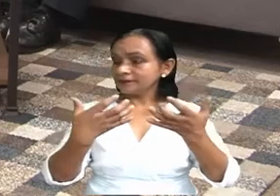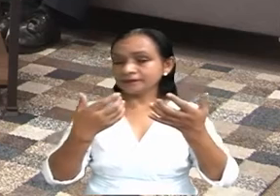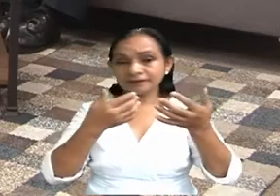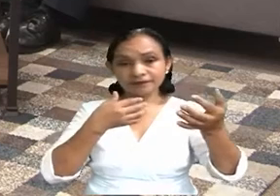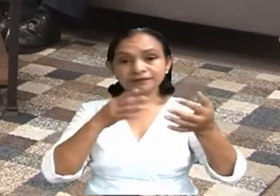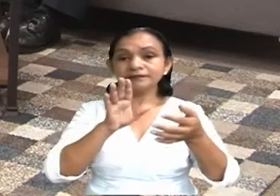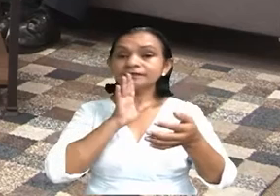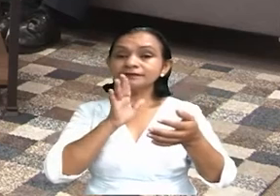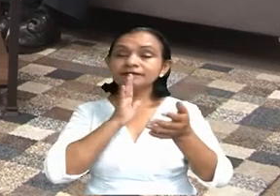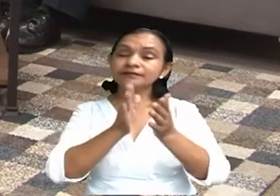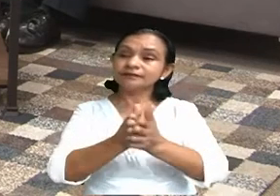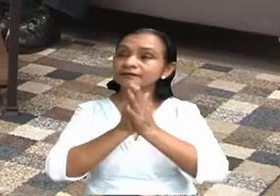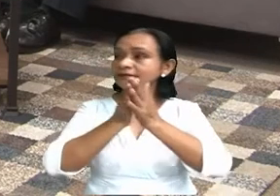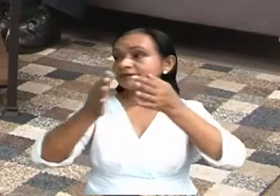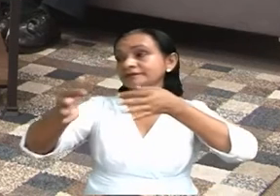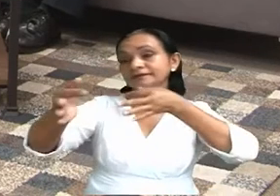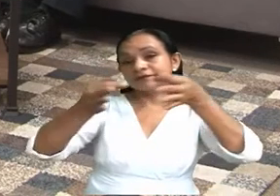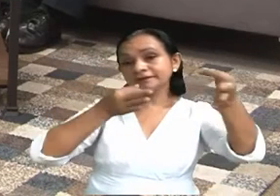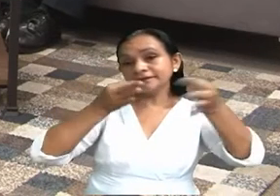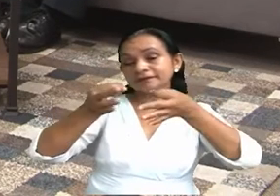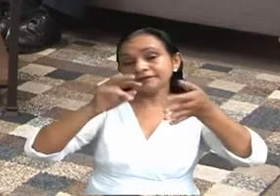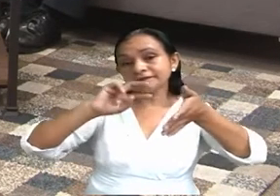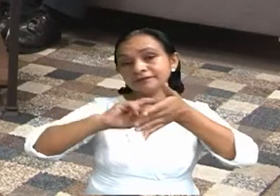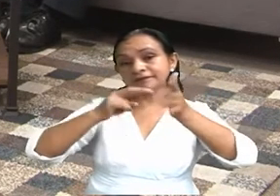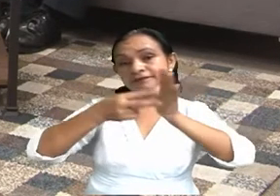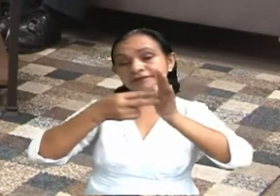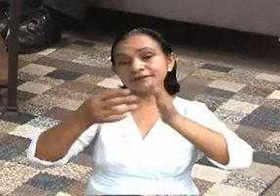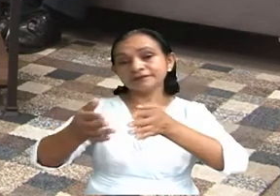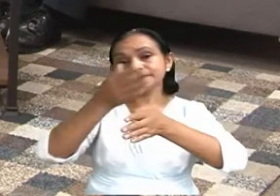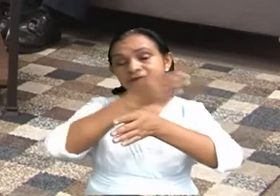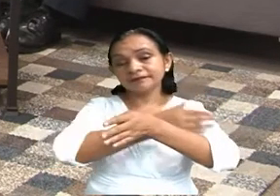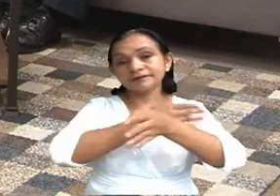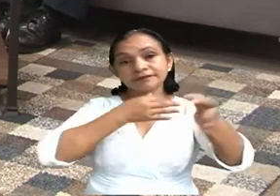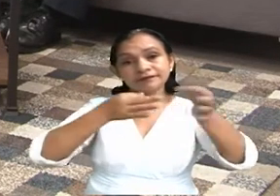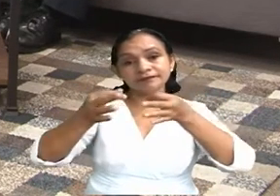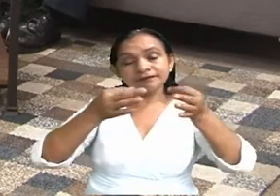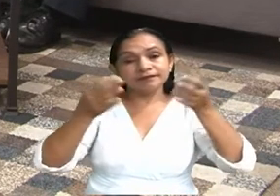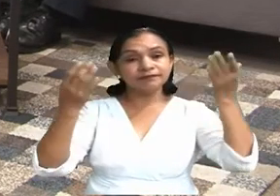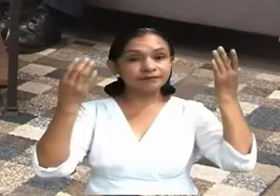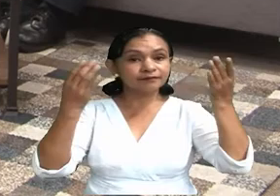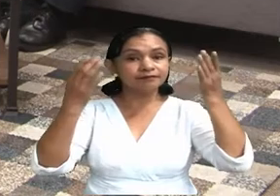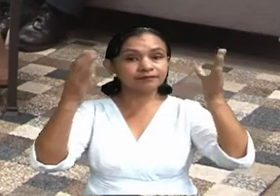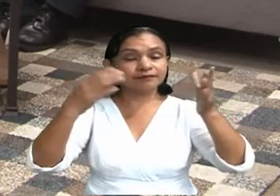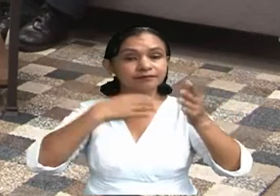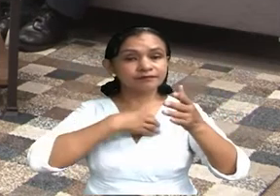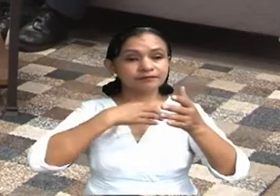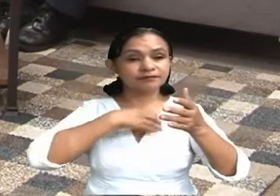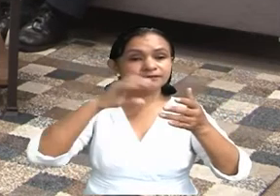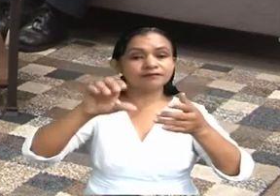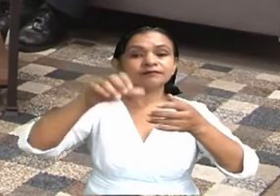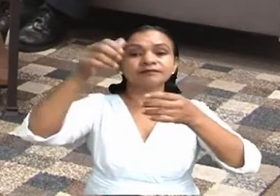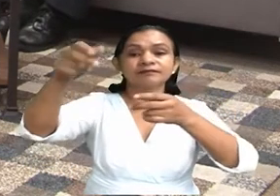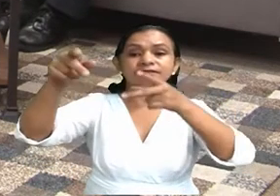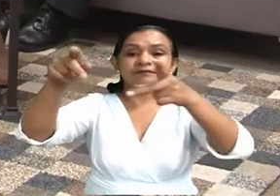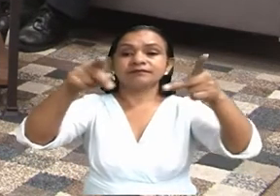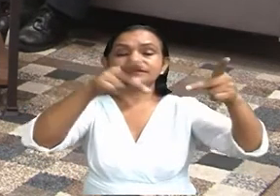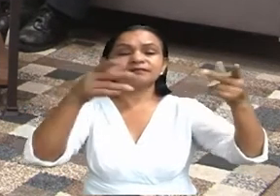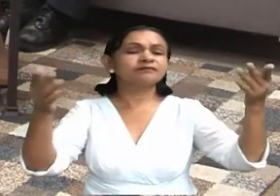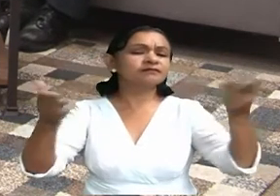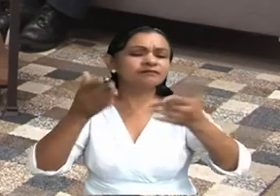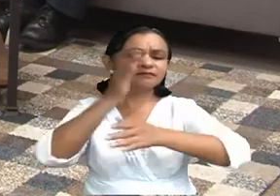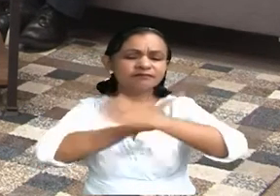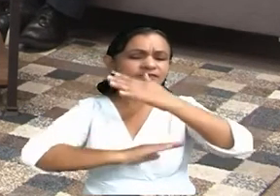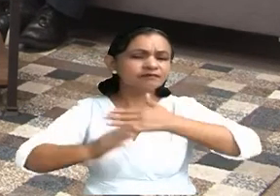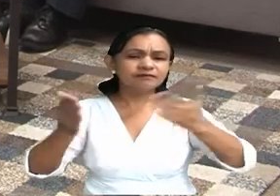quisiera que nos explicara ese contexto de lo que acaba de decir, las condiciones externas que condicionan a las personas. ¿Cómo es esa